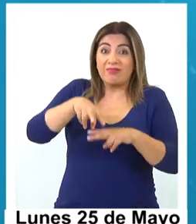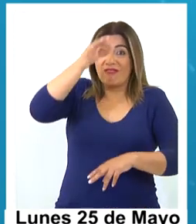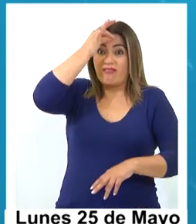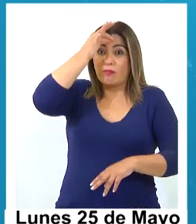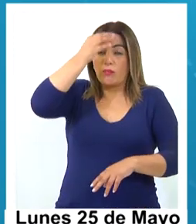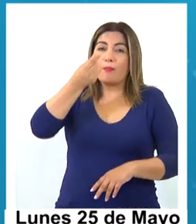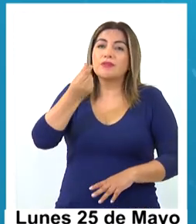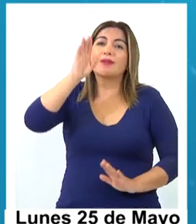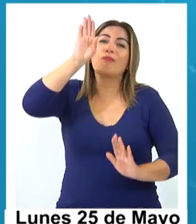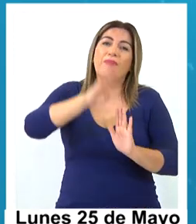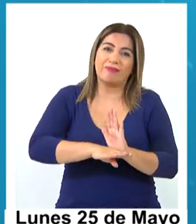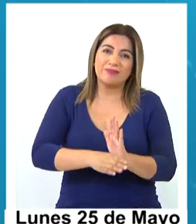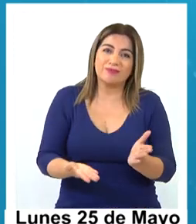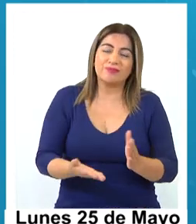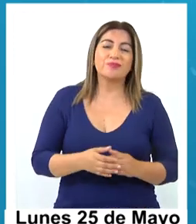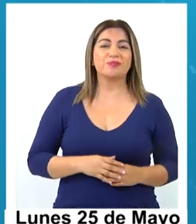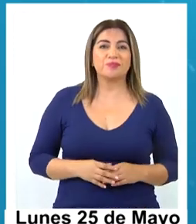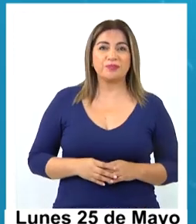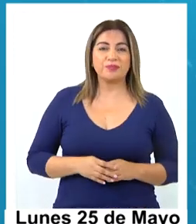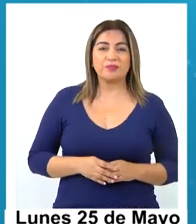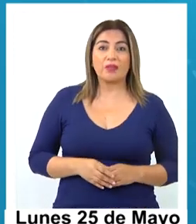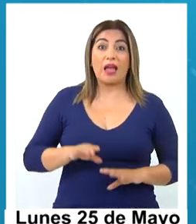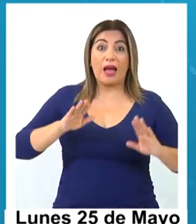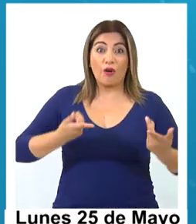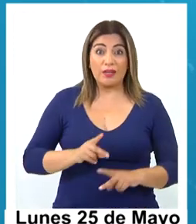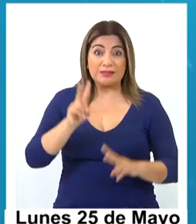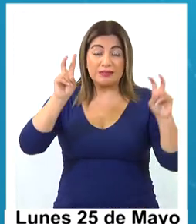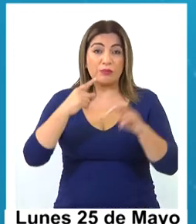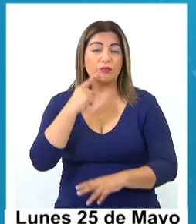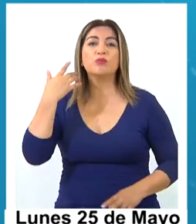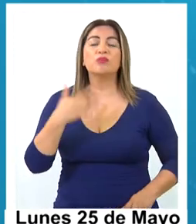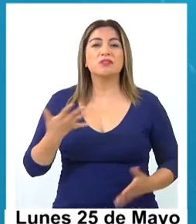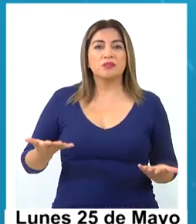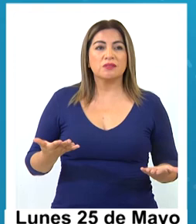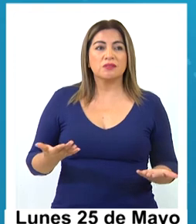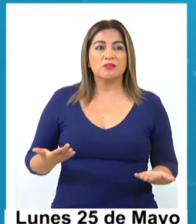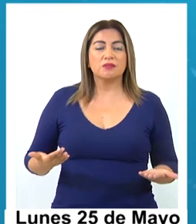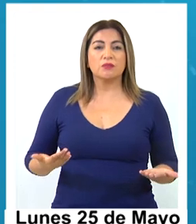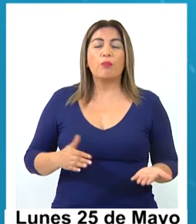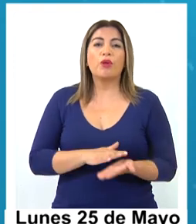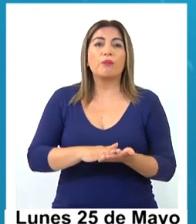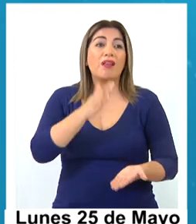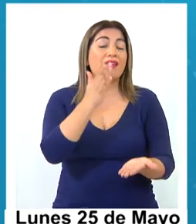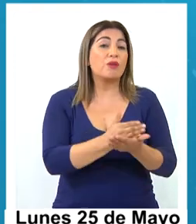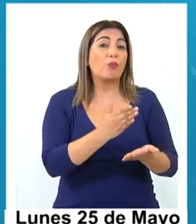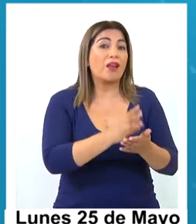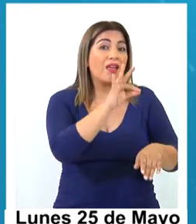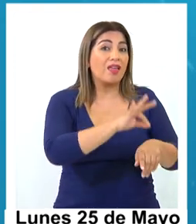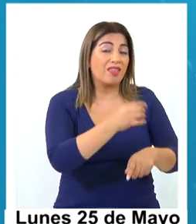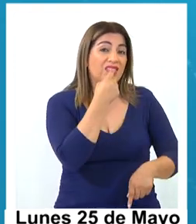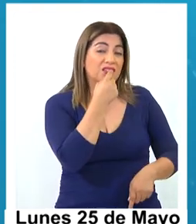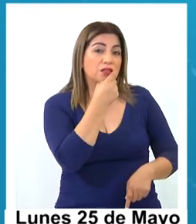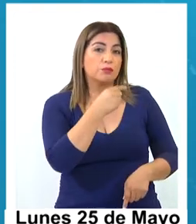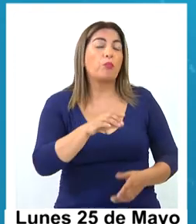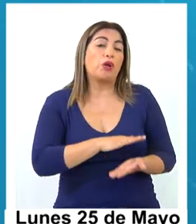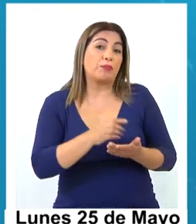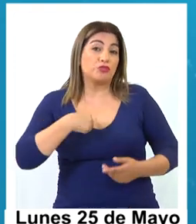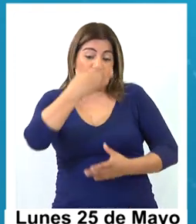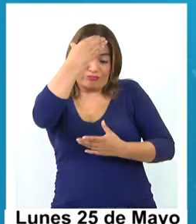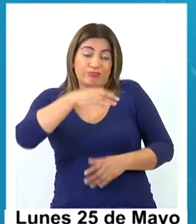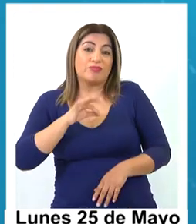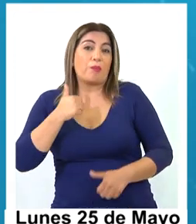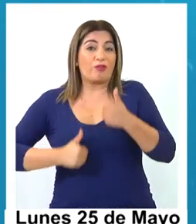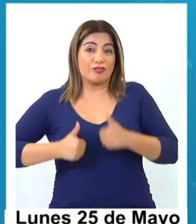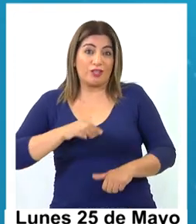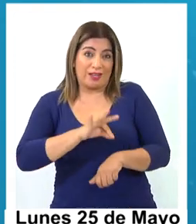también baja todo esto ahora claro ahora es súper importante en el fondo cuál es la parada del colegio de dentistas y claro yo